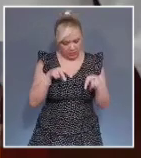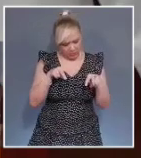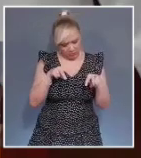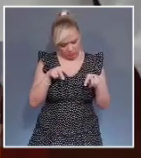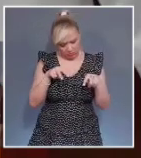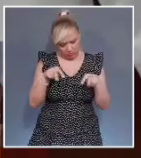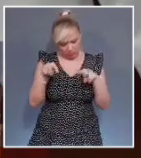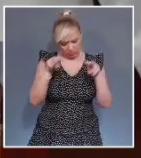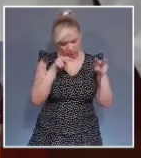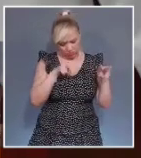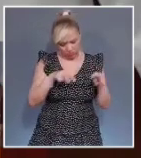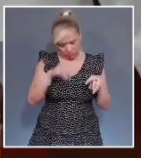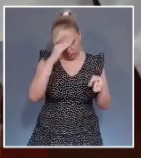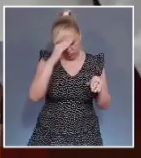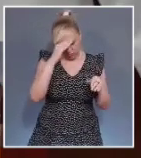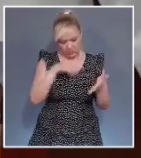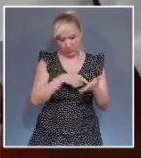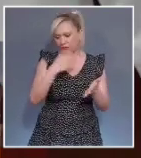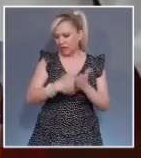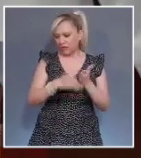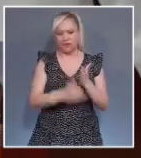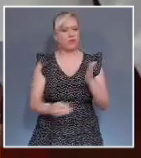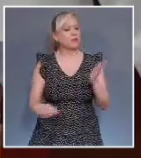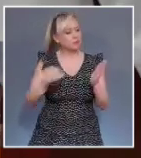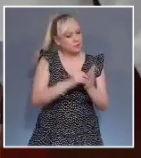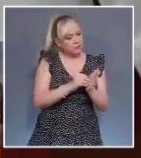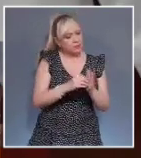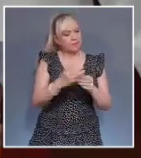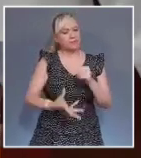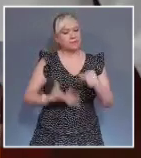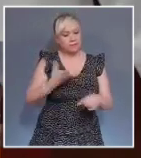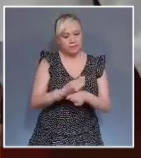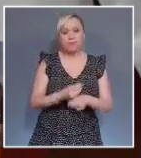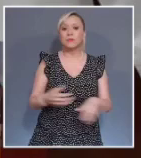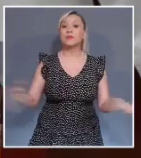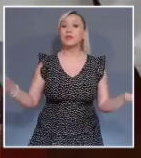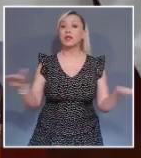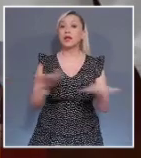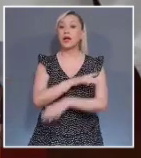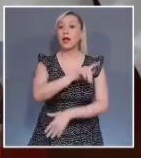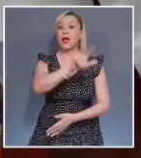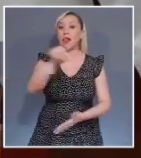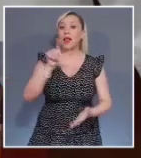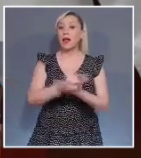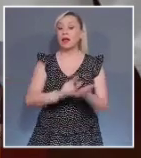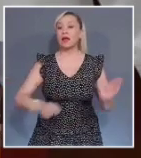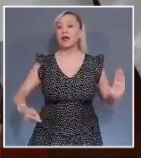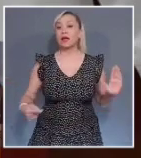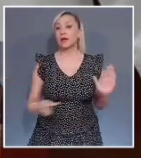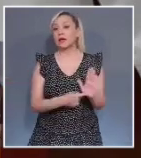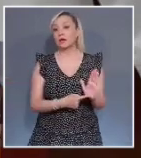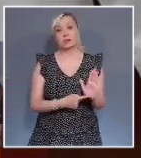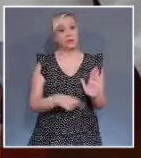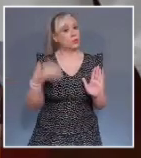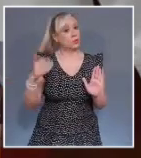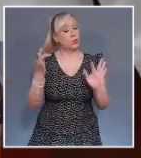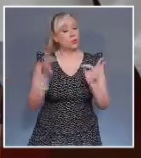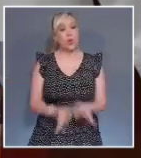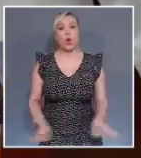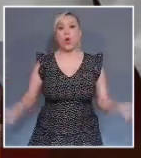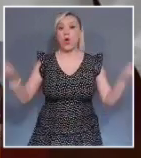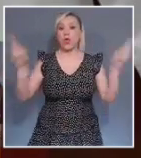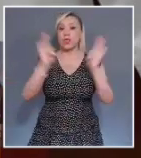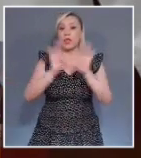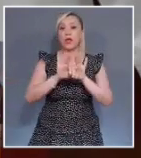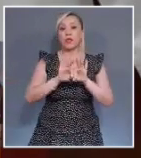y perfeccionamiento. Se trata de un cambio jurídico de primer orden, quizá el más similar o el